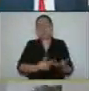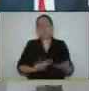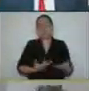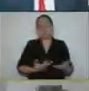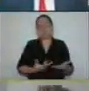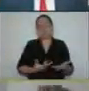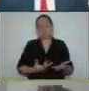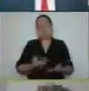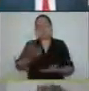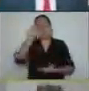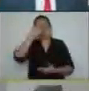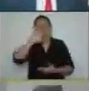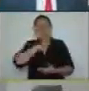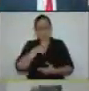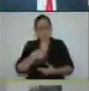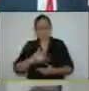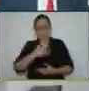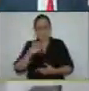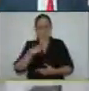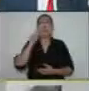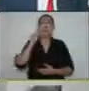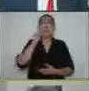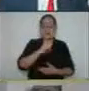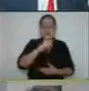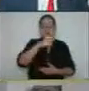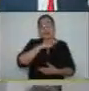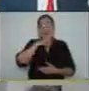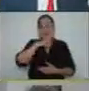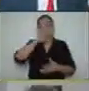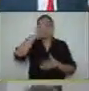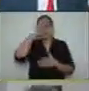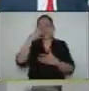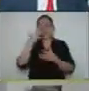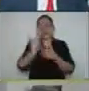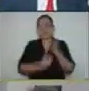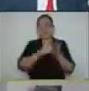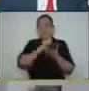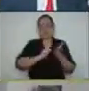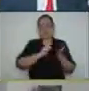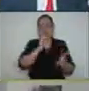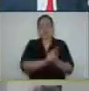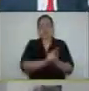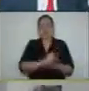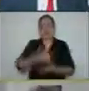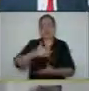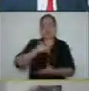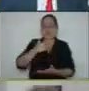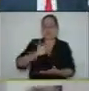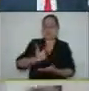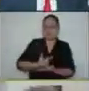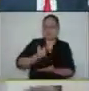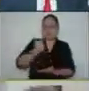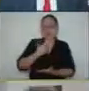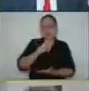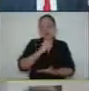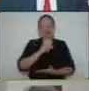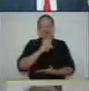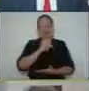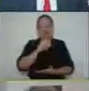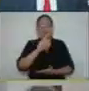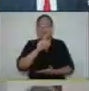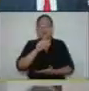es existente la violación, me parece que es de gravedad ordinaria, creo que se tiene